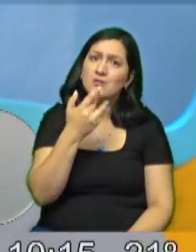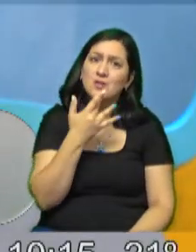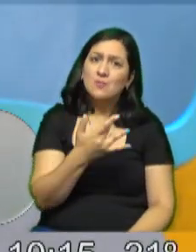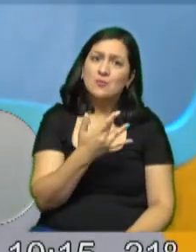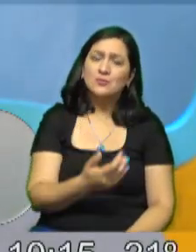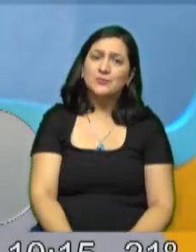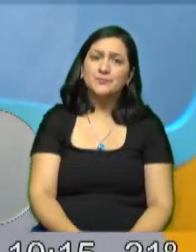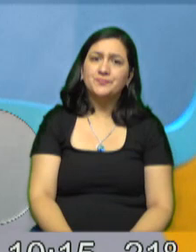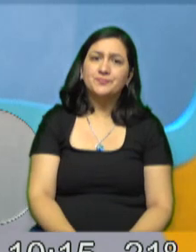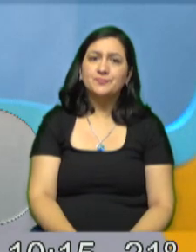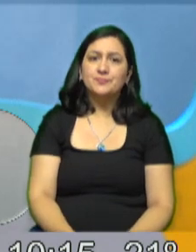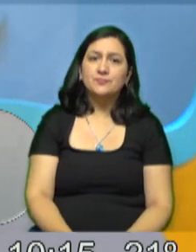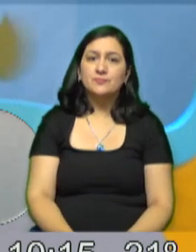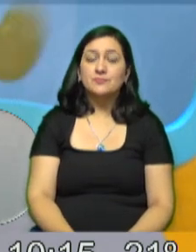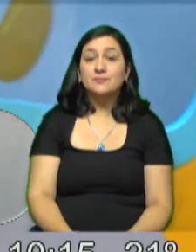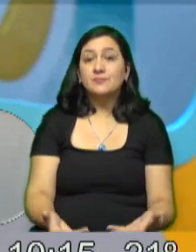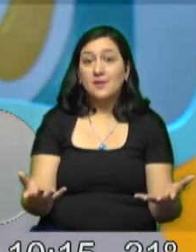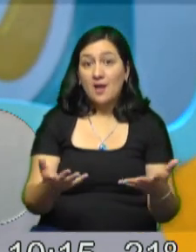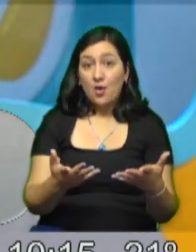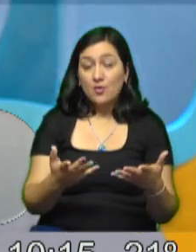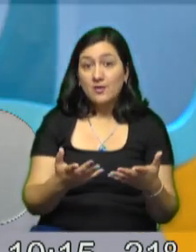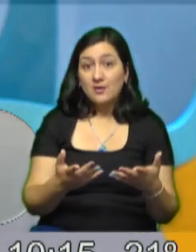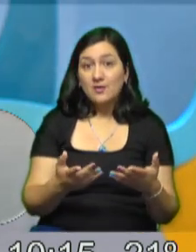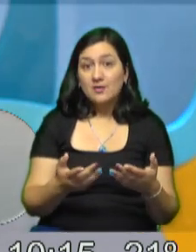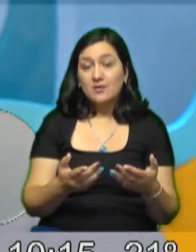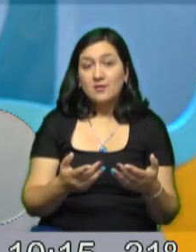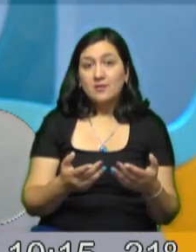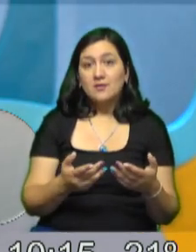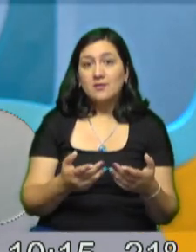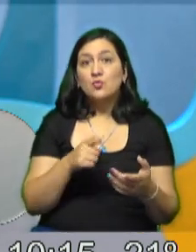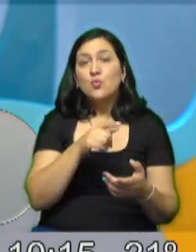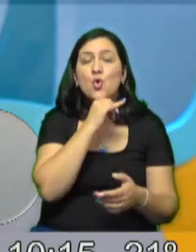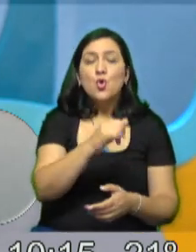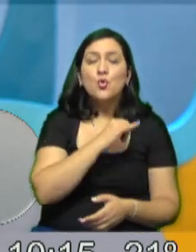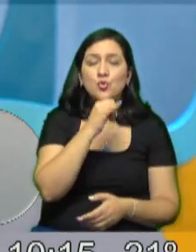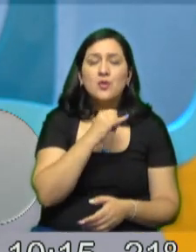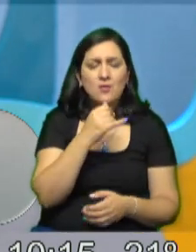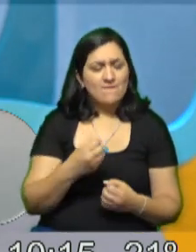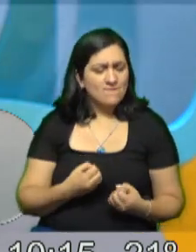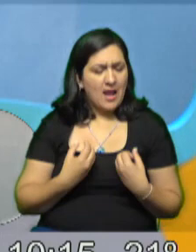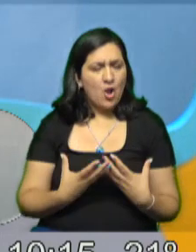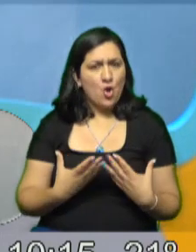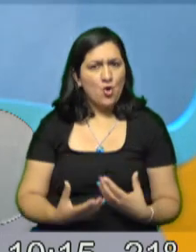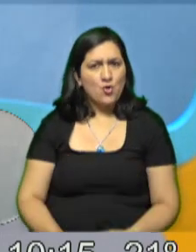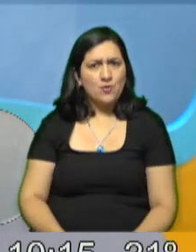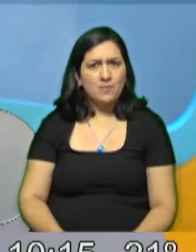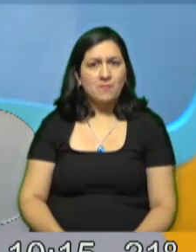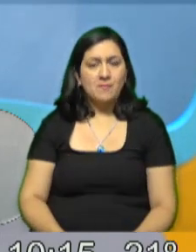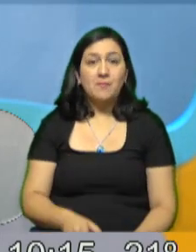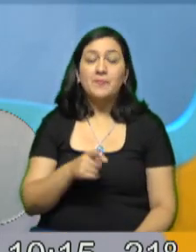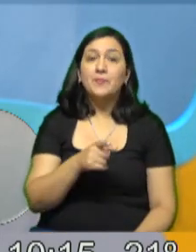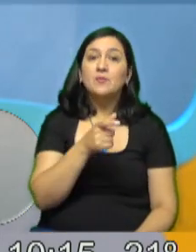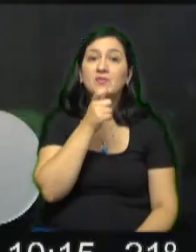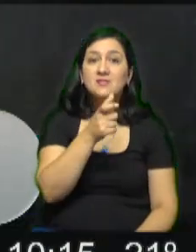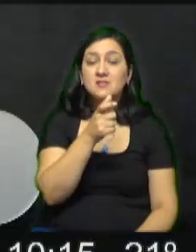vuelvo a lo que te decía, que ahora te llega, pero en algún momento, y lo contás con una valentía muy importante, porque vos usas la